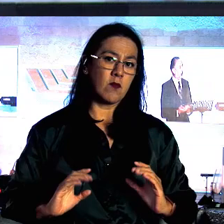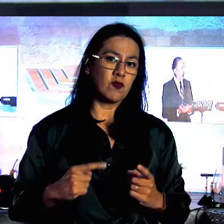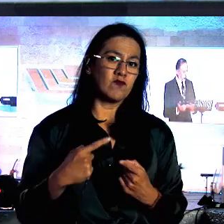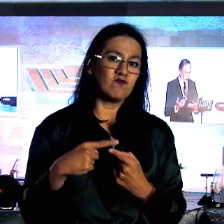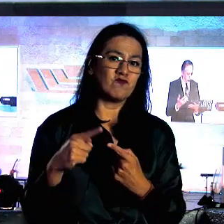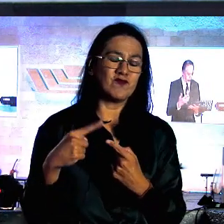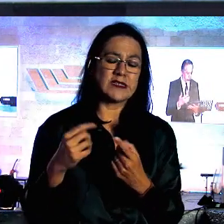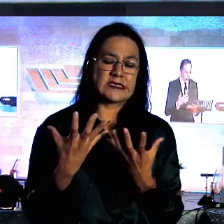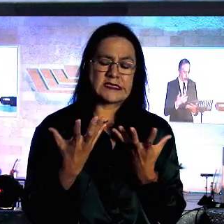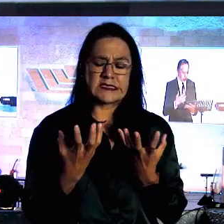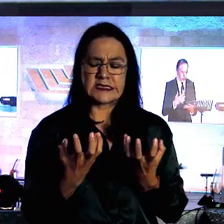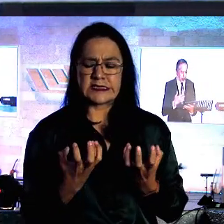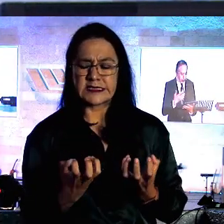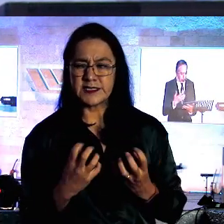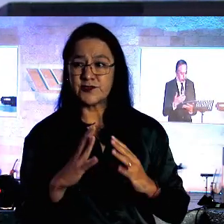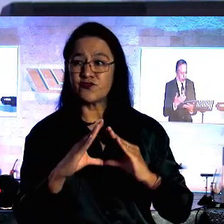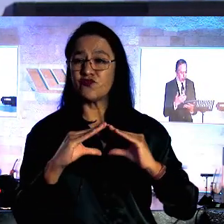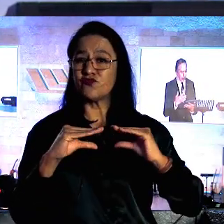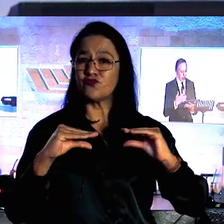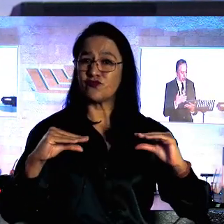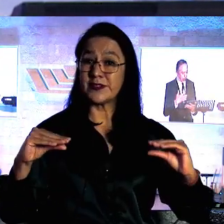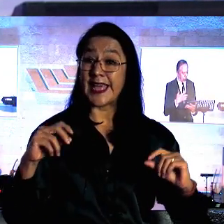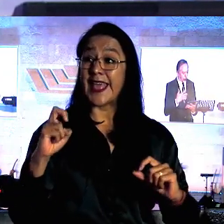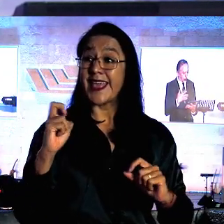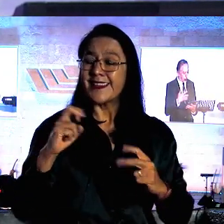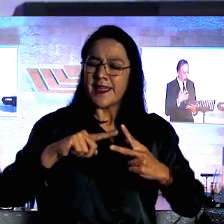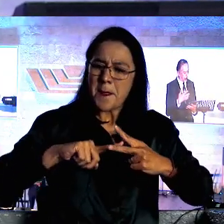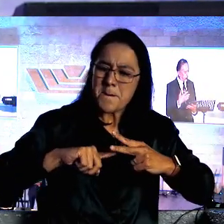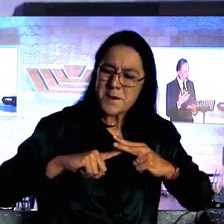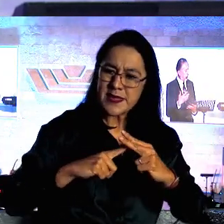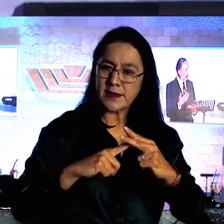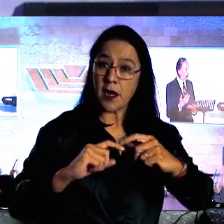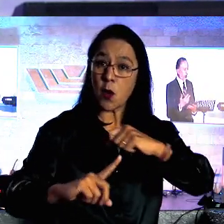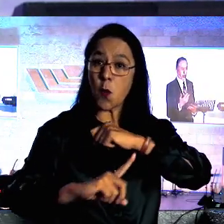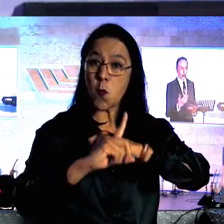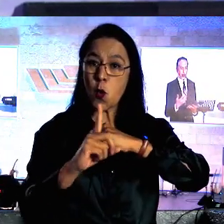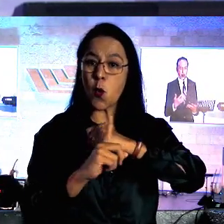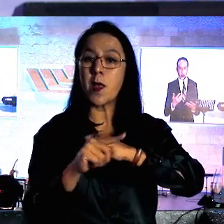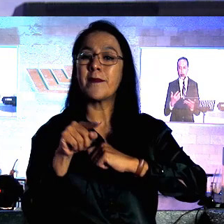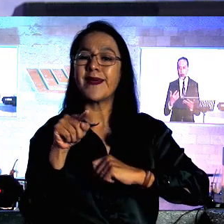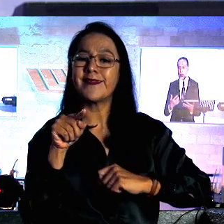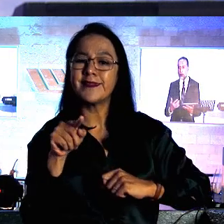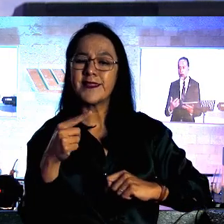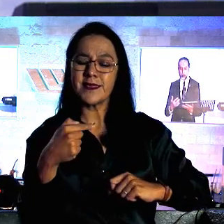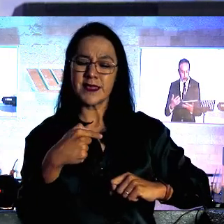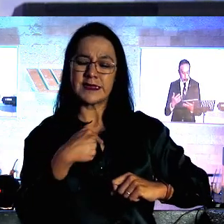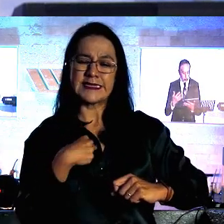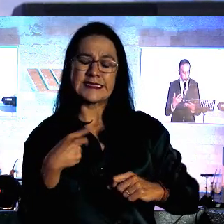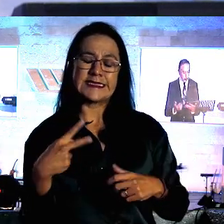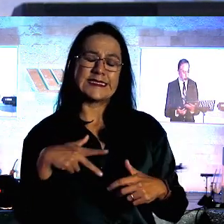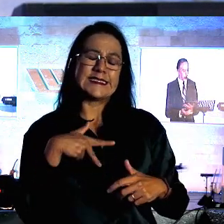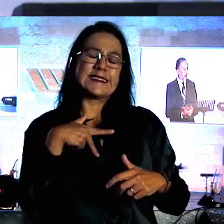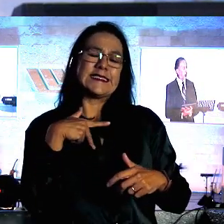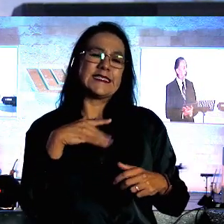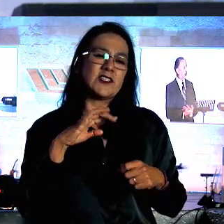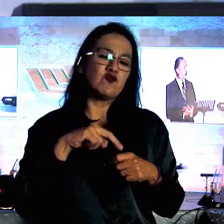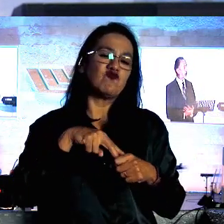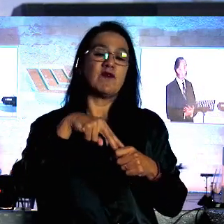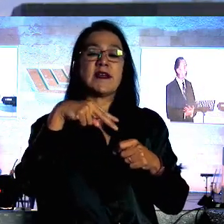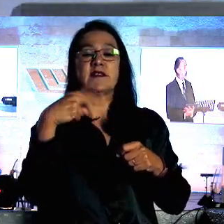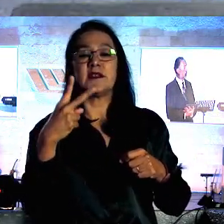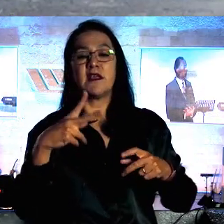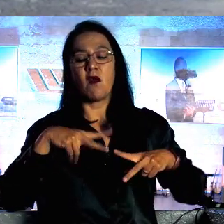Y eso te empieza a generar problemas a ti también, y te empiezas a sentir vacío, sin fuerzas.